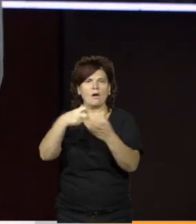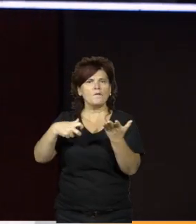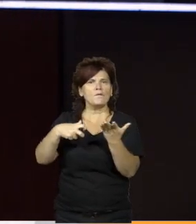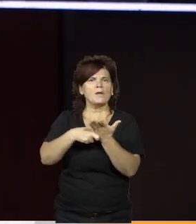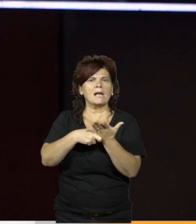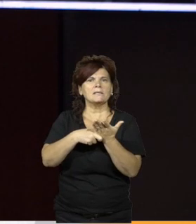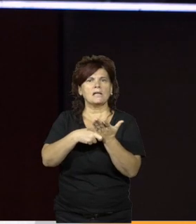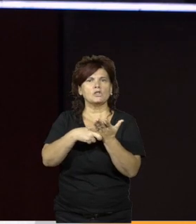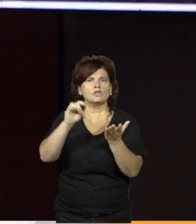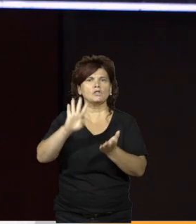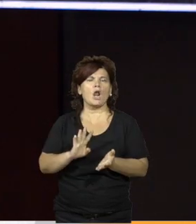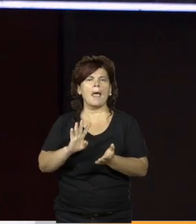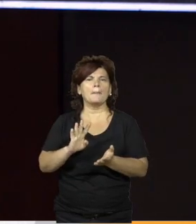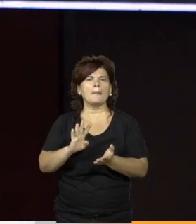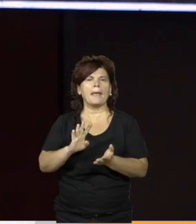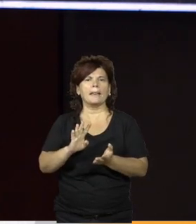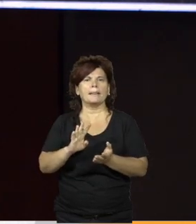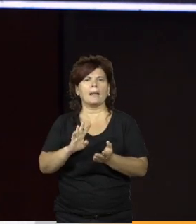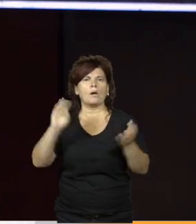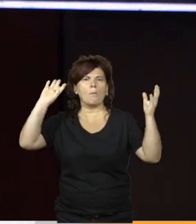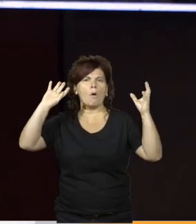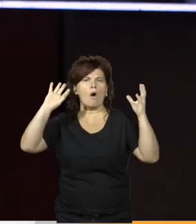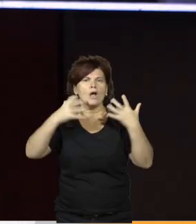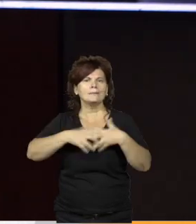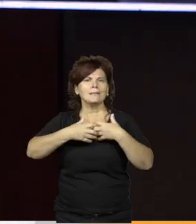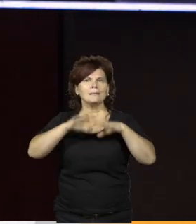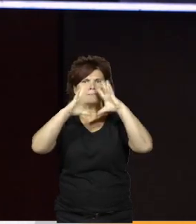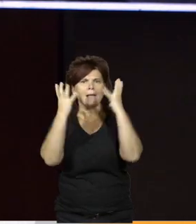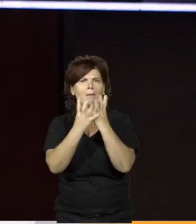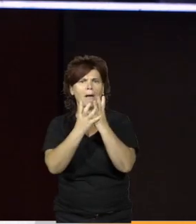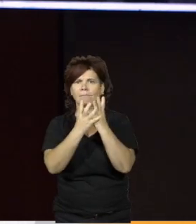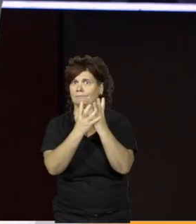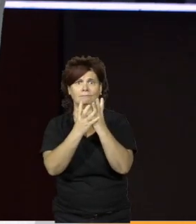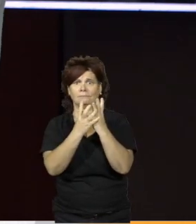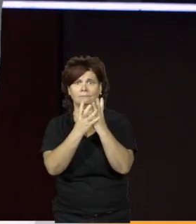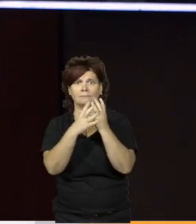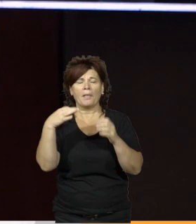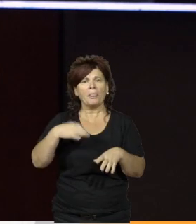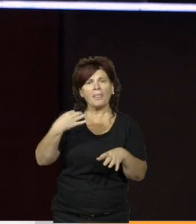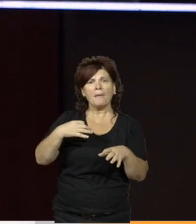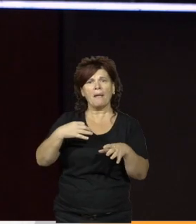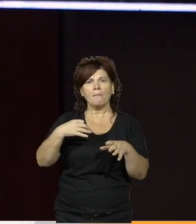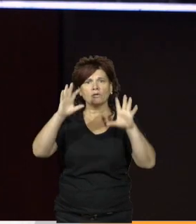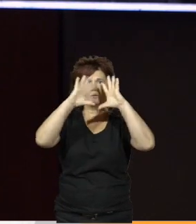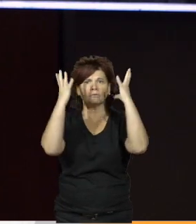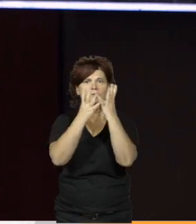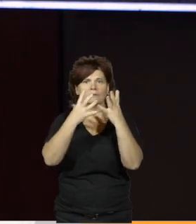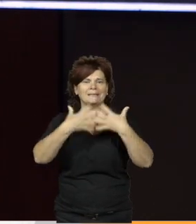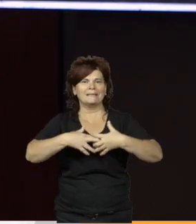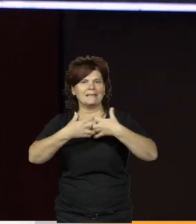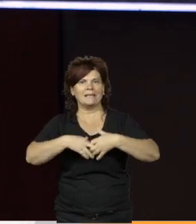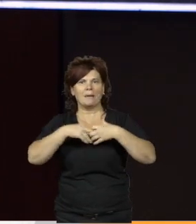simplemente mantener nuestro ecosistema. Nuestra necesidad de mantener nuestro sistema es porque genera